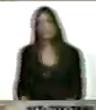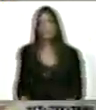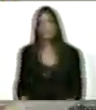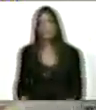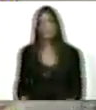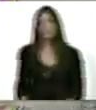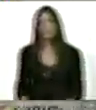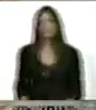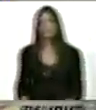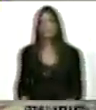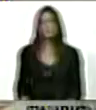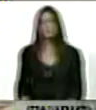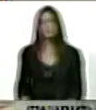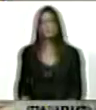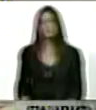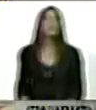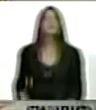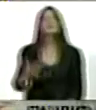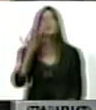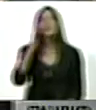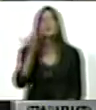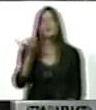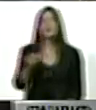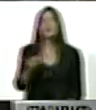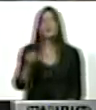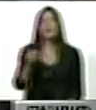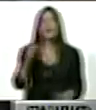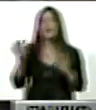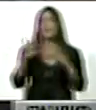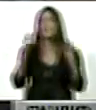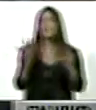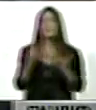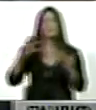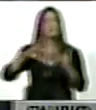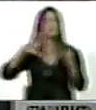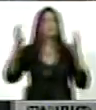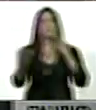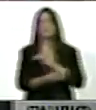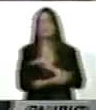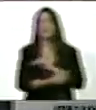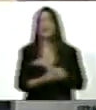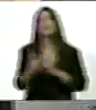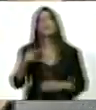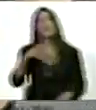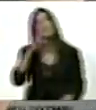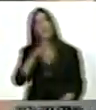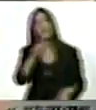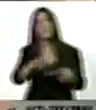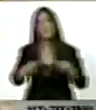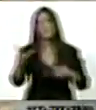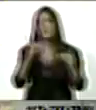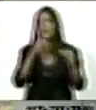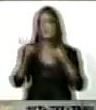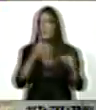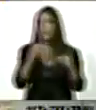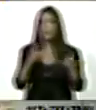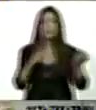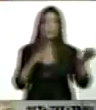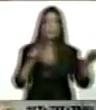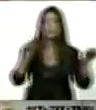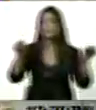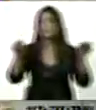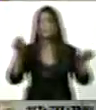creo, Erika, que estamos en presencia del mundo al revés, porque si yo señalo las personas proclives al diálogo dentro de la llamada MUD,